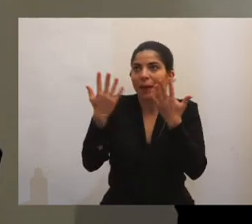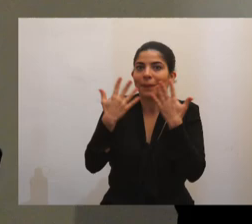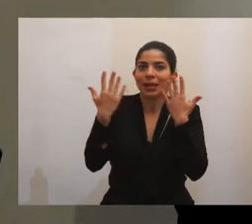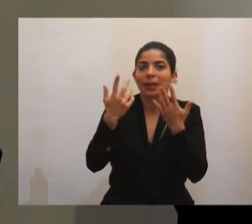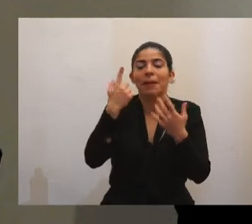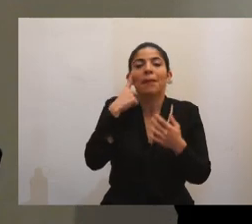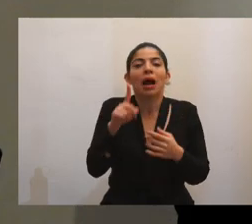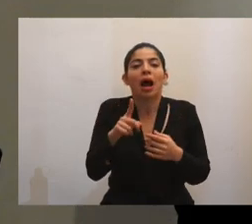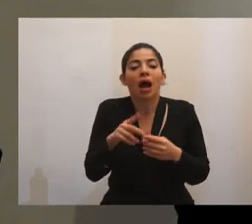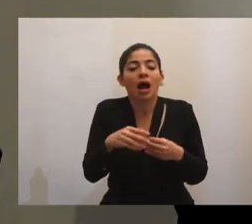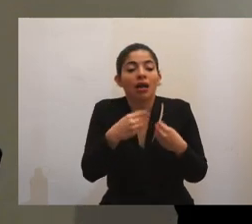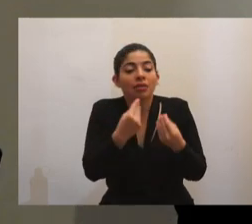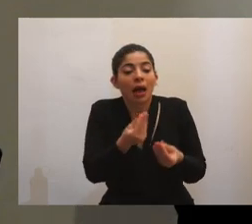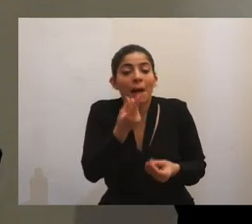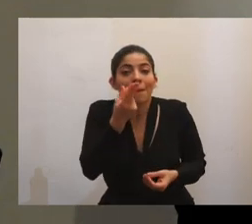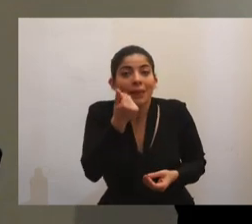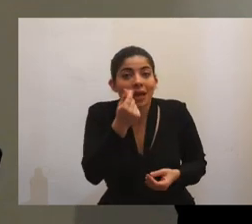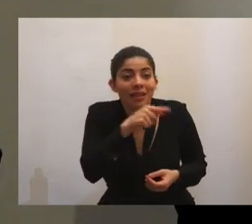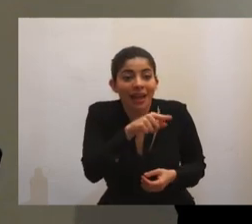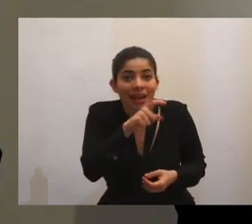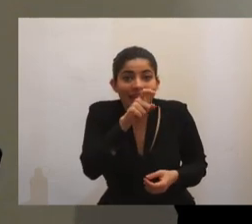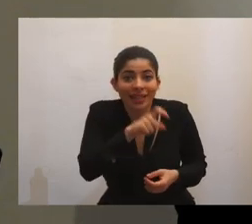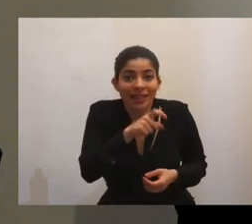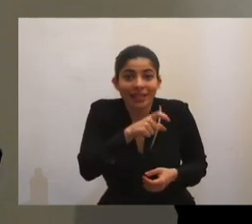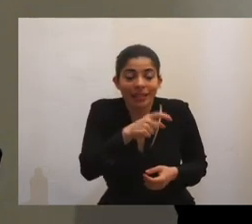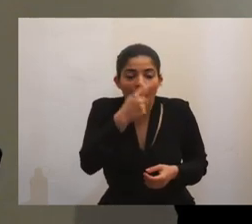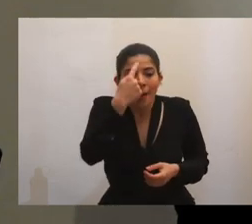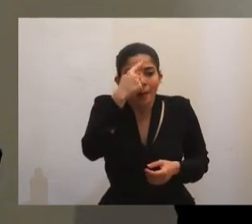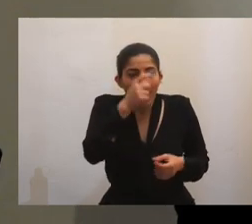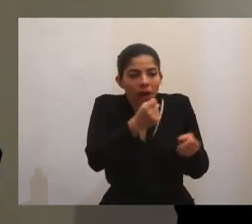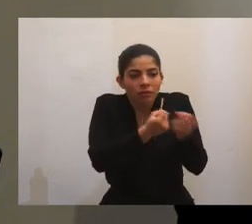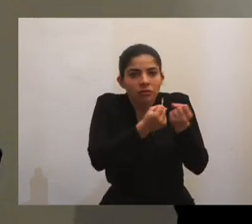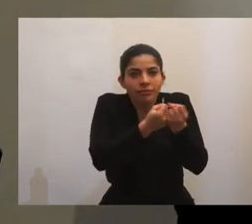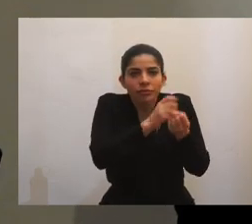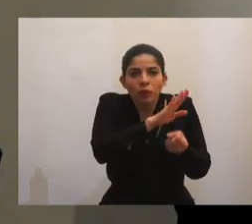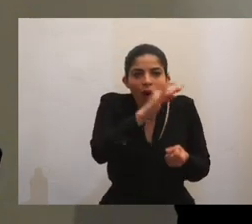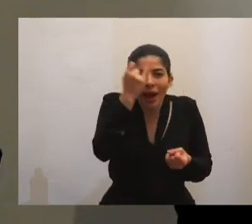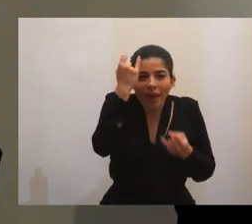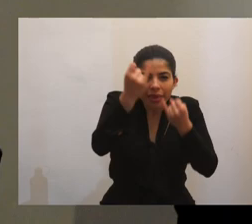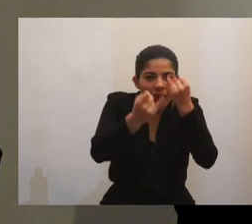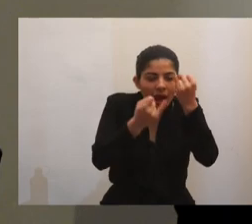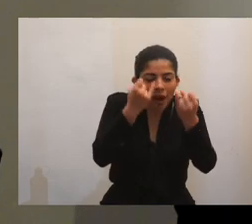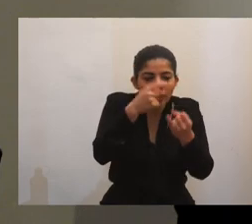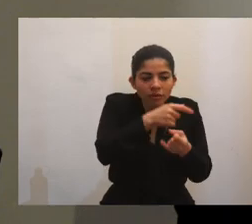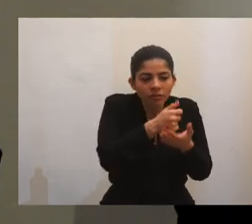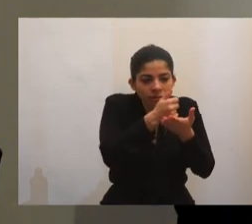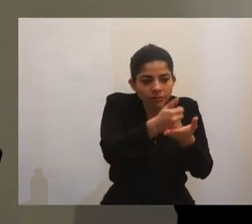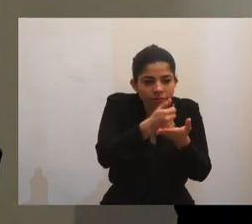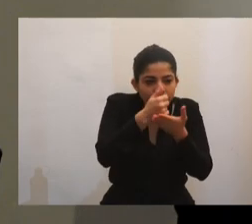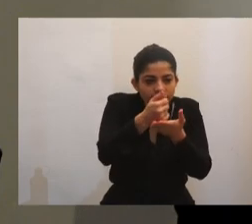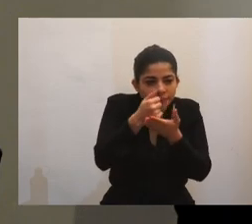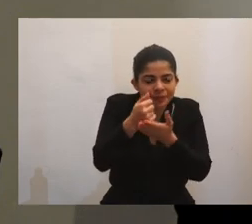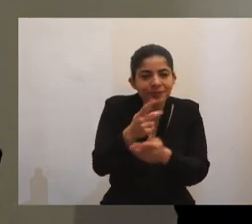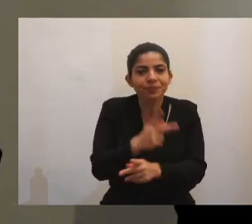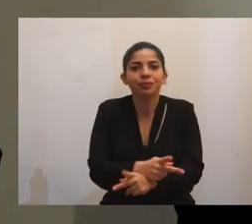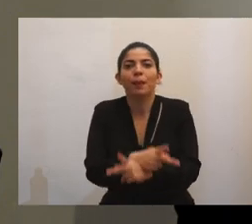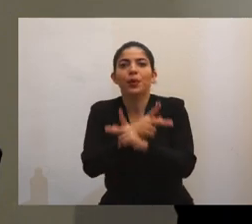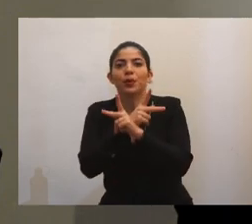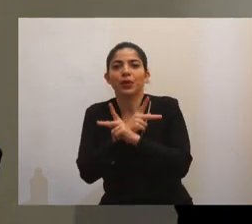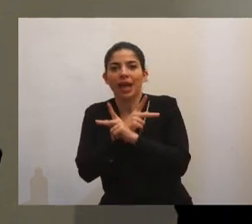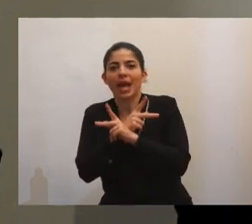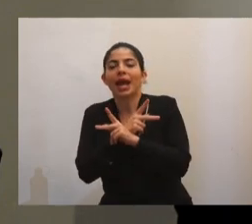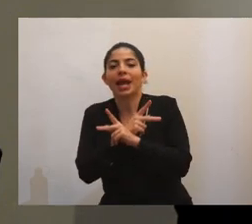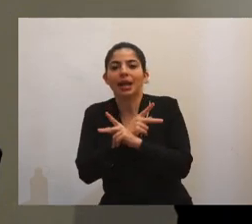tener el dinero necesario para impulsar iniciativas que nos permitan el resguardo de